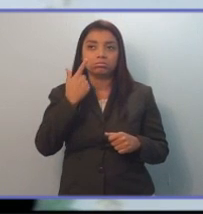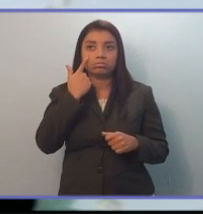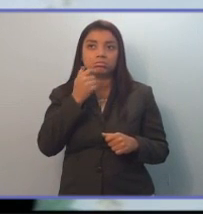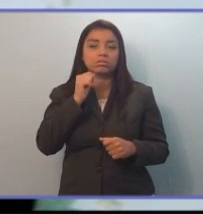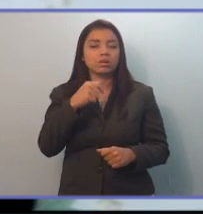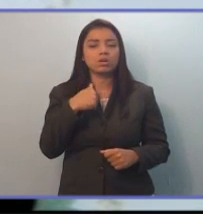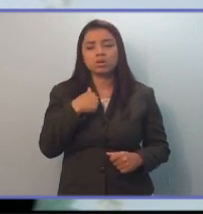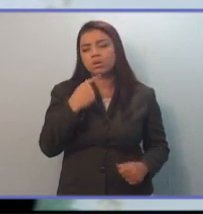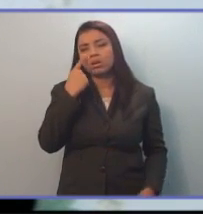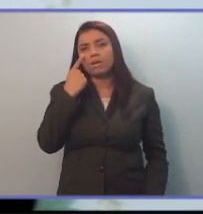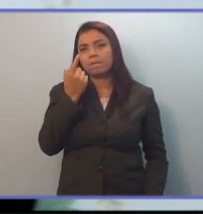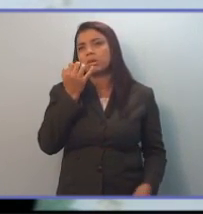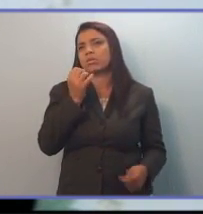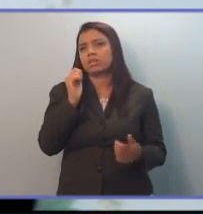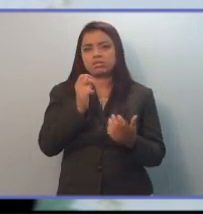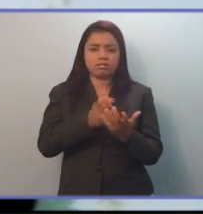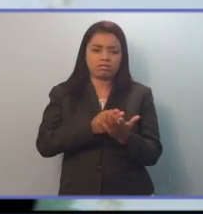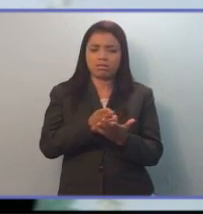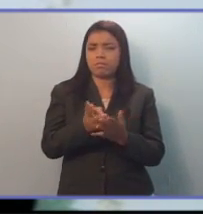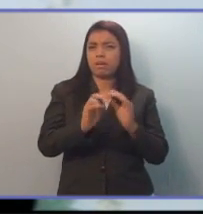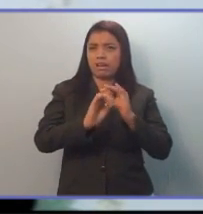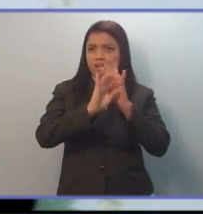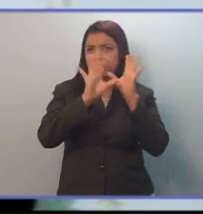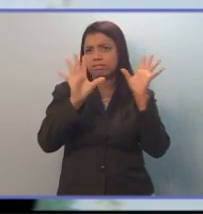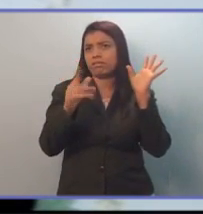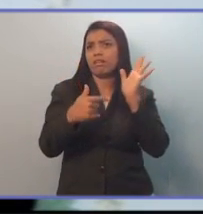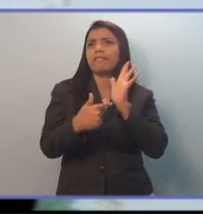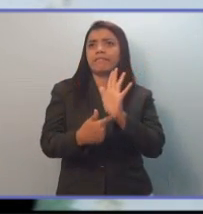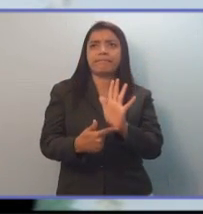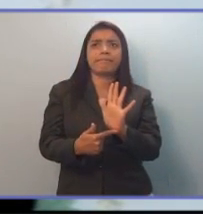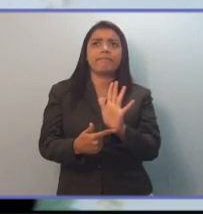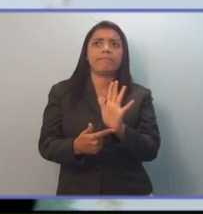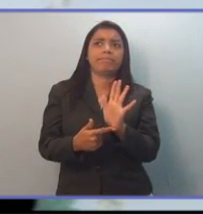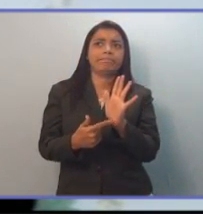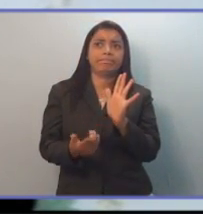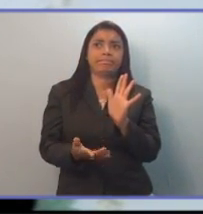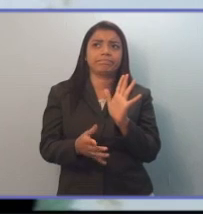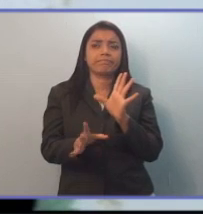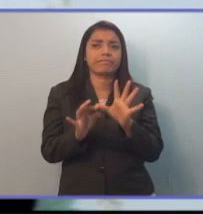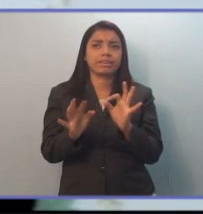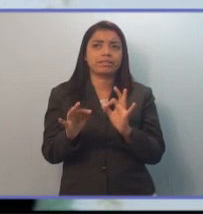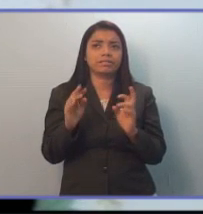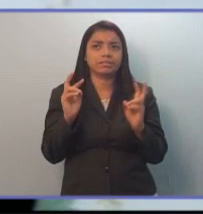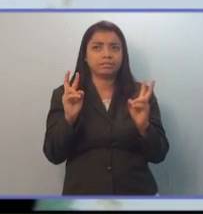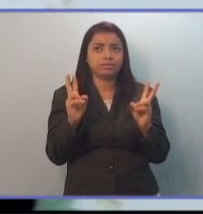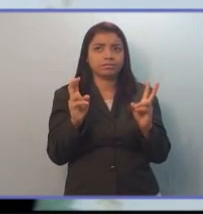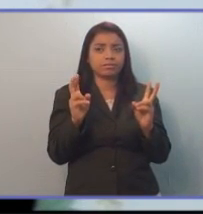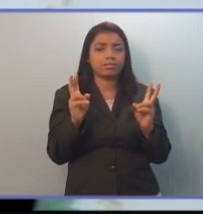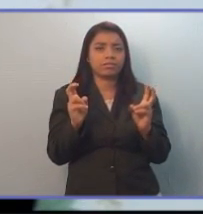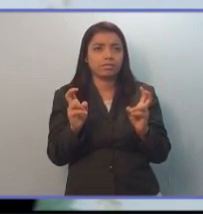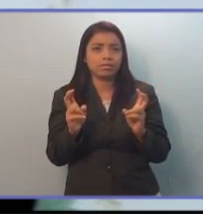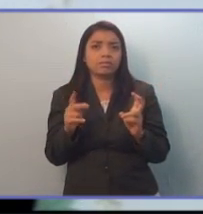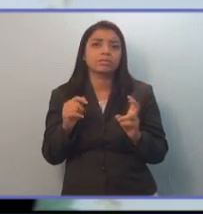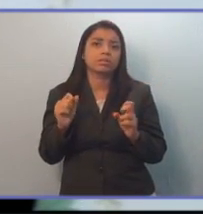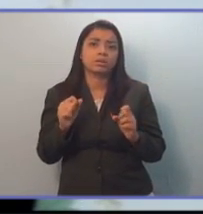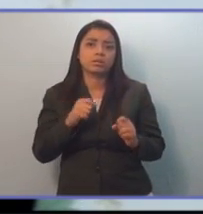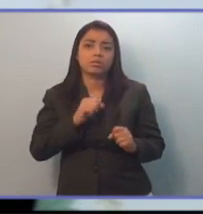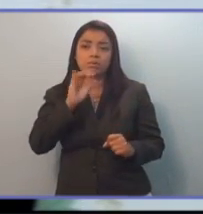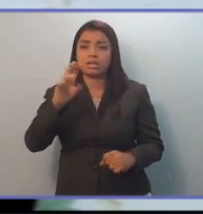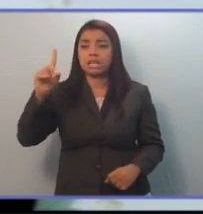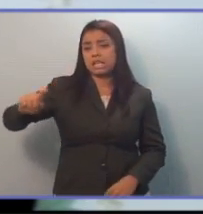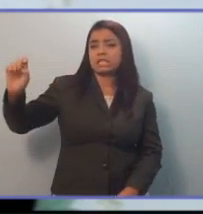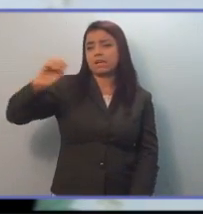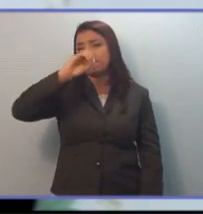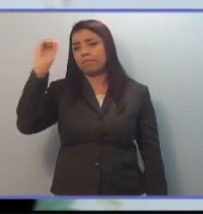yo veo que sí hay transparencia, o sea, se ha manejado en algunos casos, no puedo decir que un 100%,